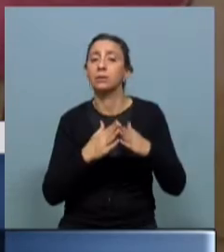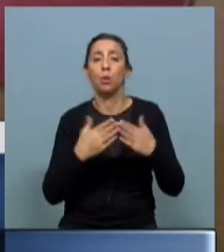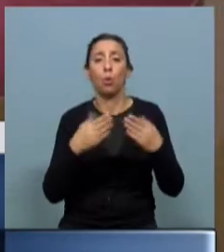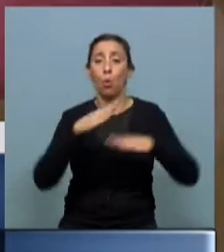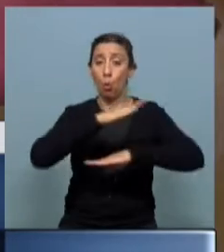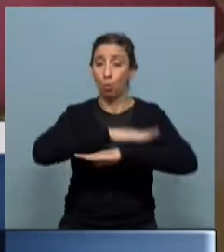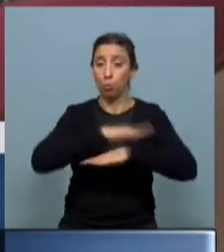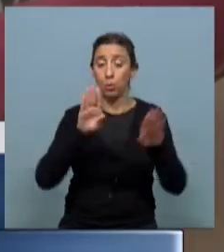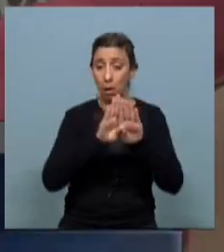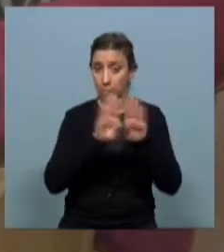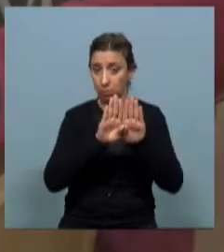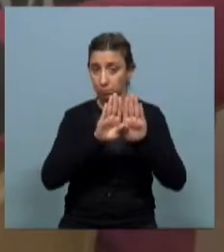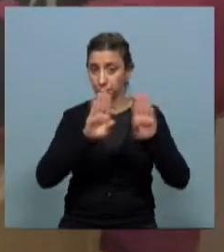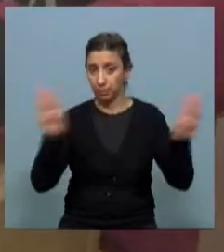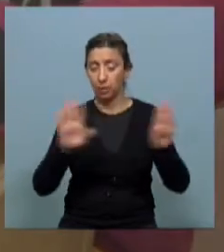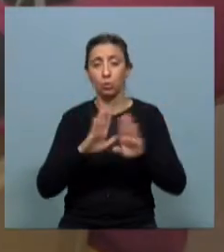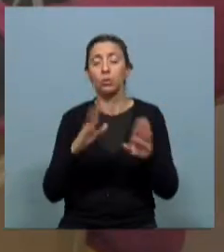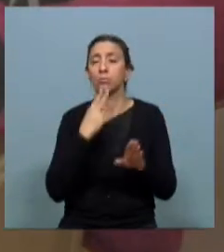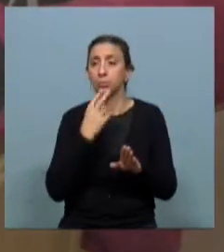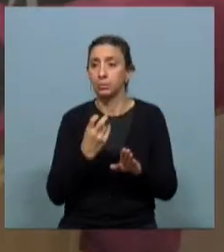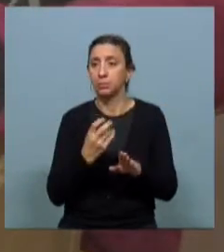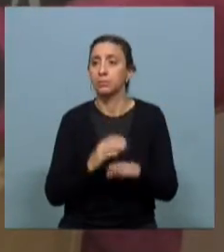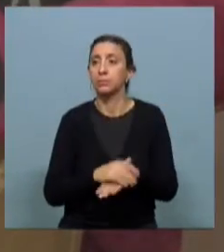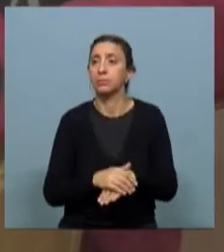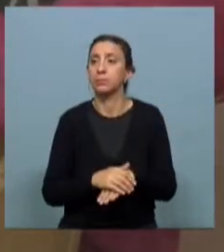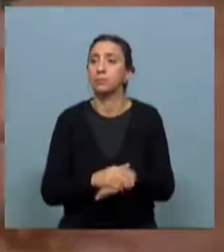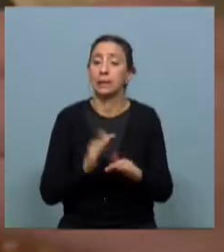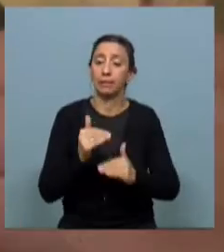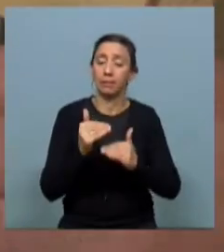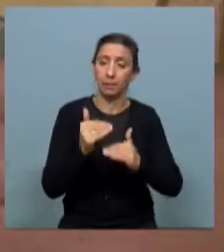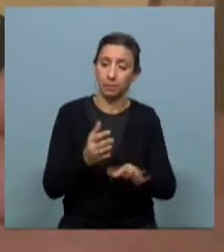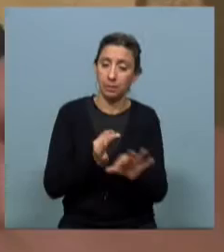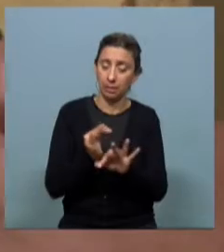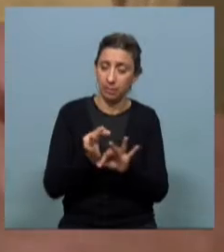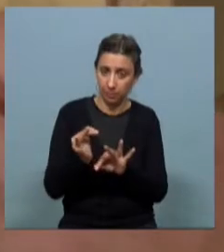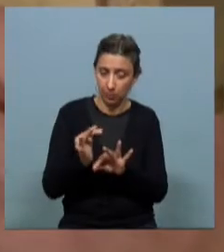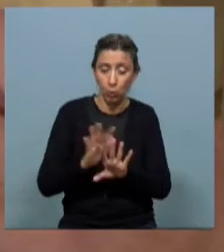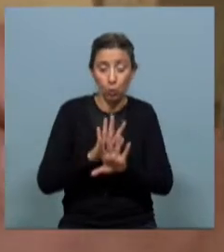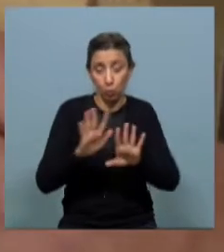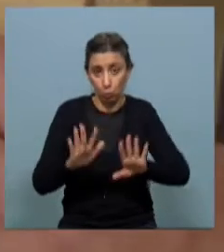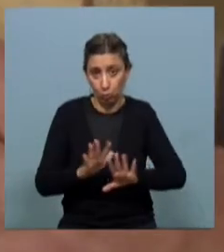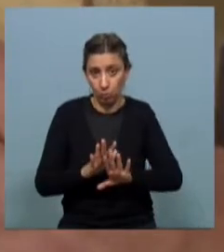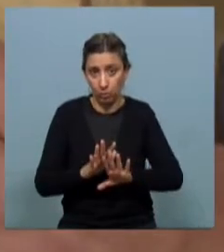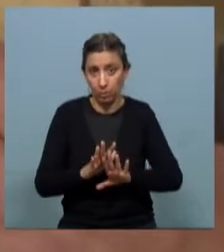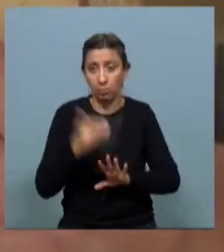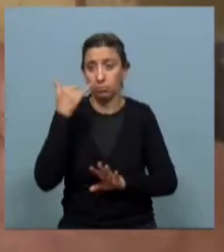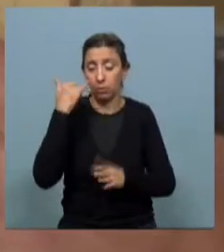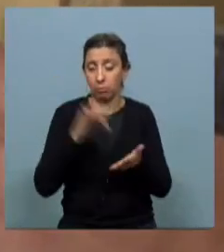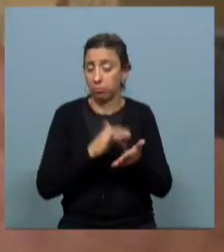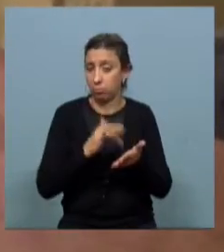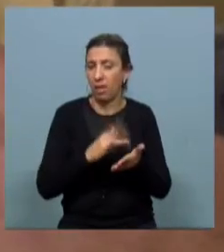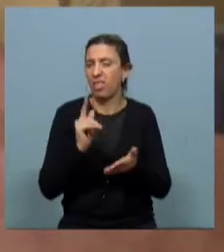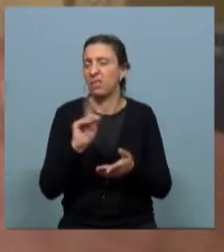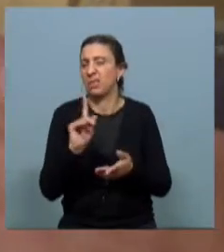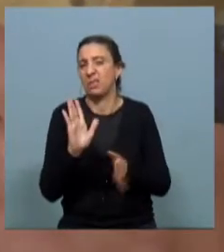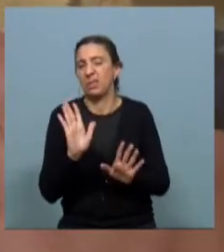portón, toda la instalación eléctrica y después les vamos a enseñar a manejar todo a través de un teléfono. No es tan